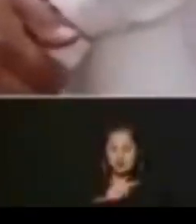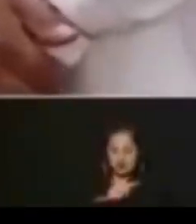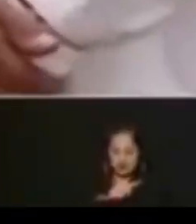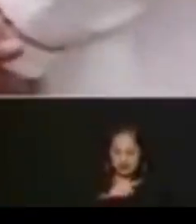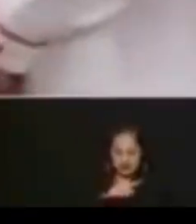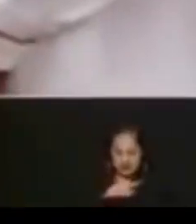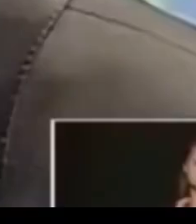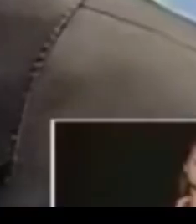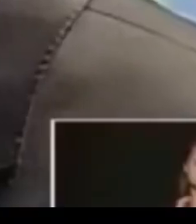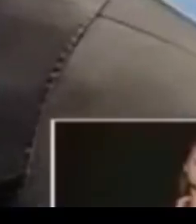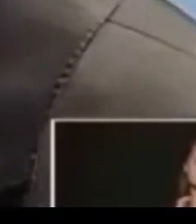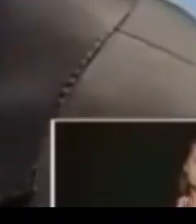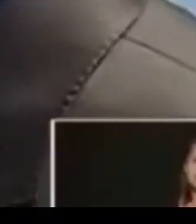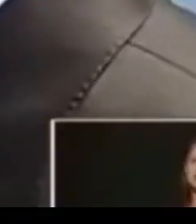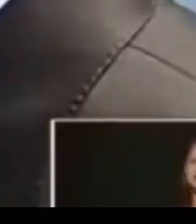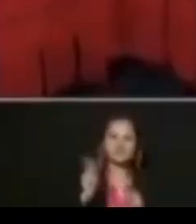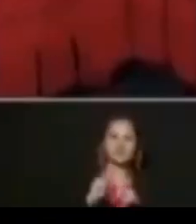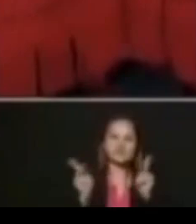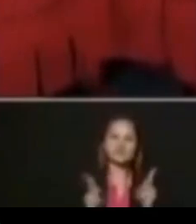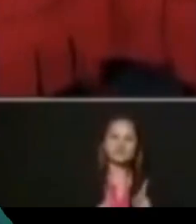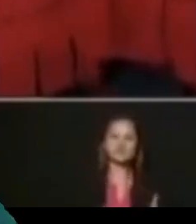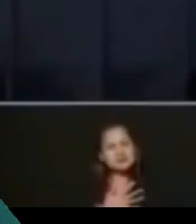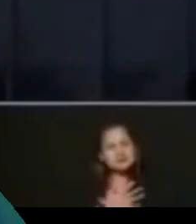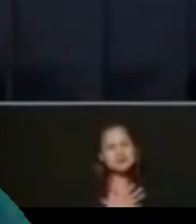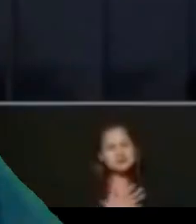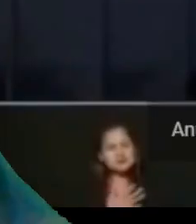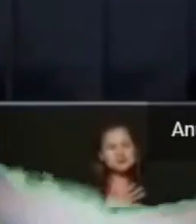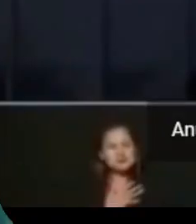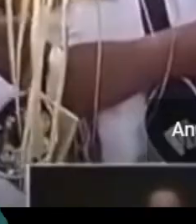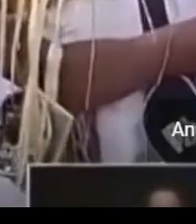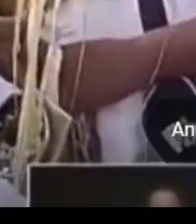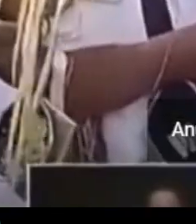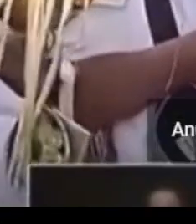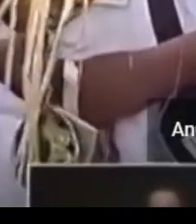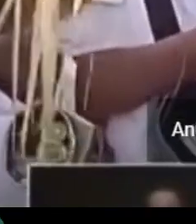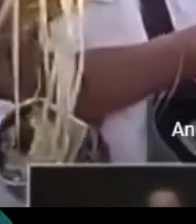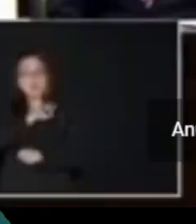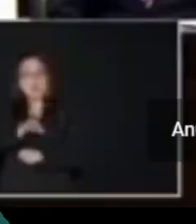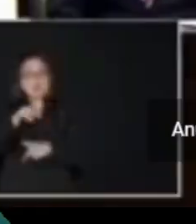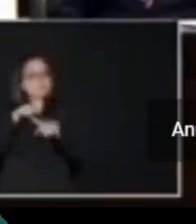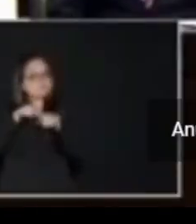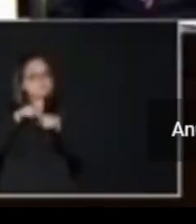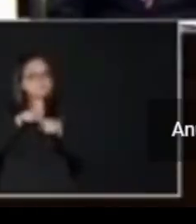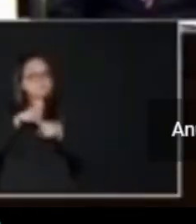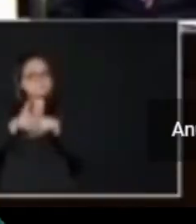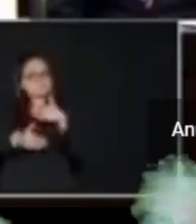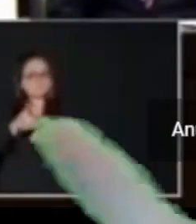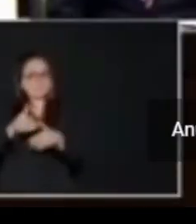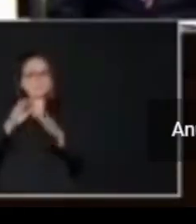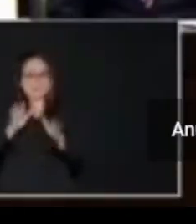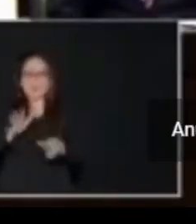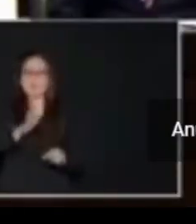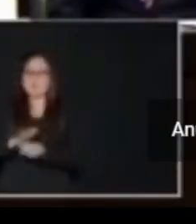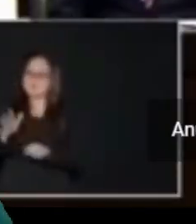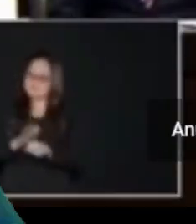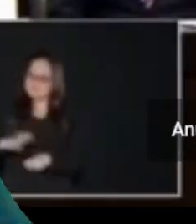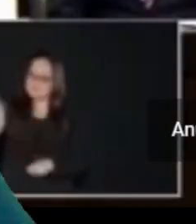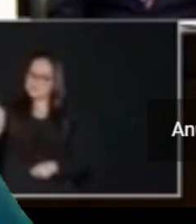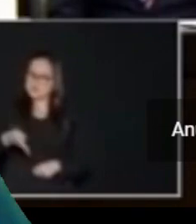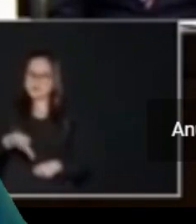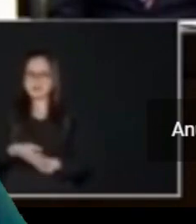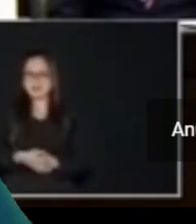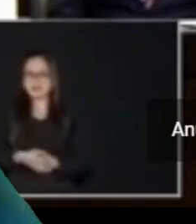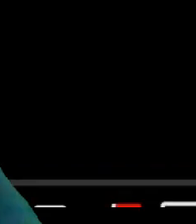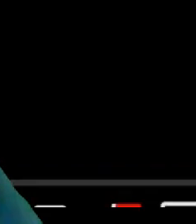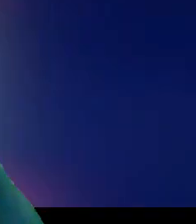la tecnología actual no nos permite hacer una transición sin exabruptos a